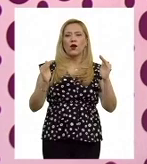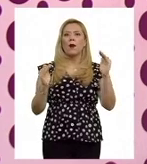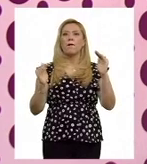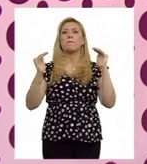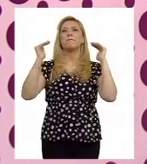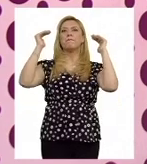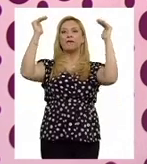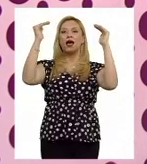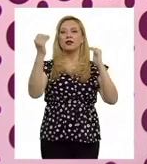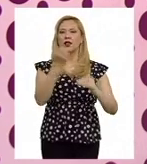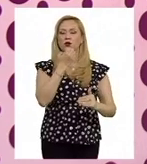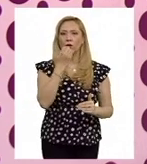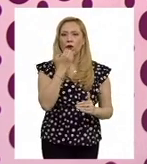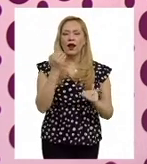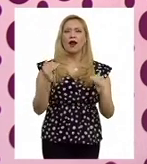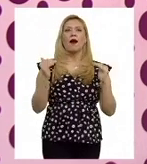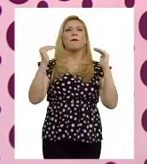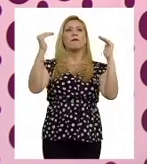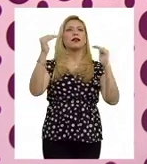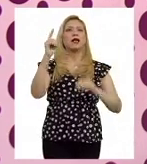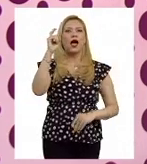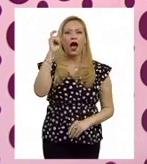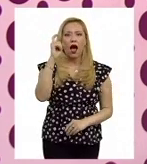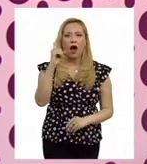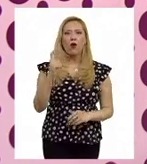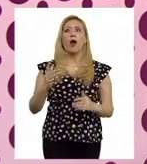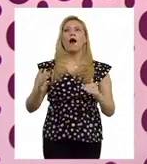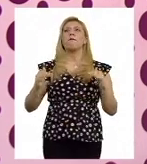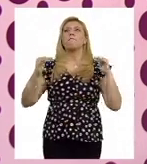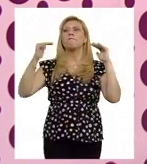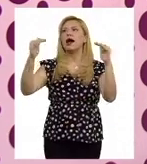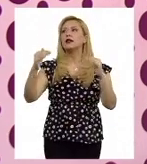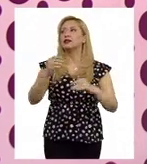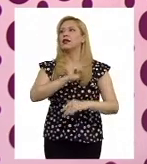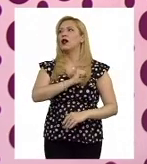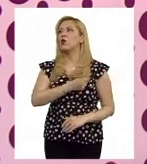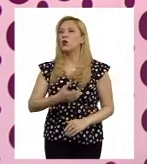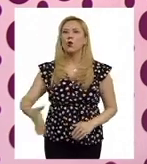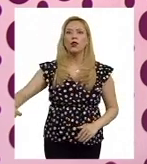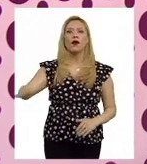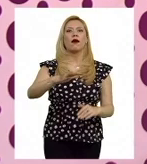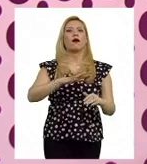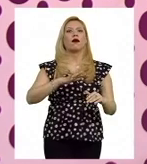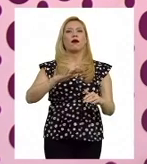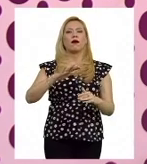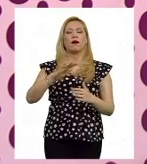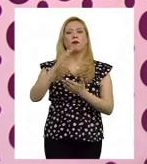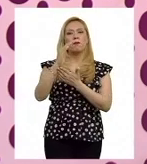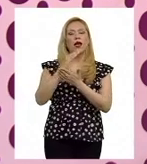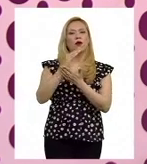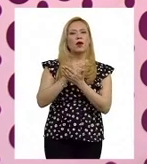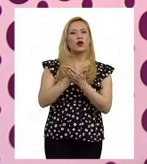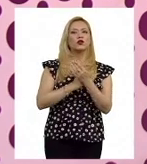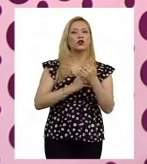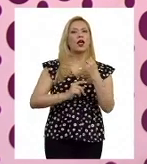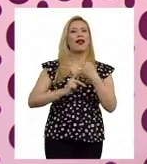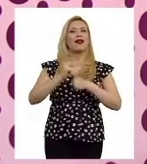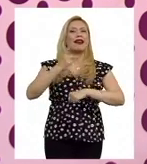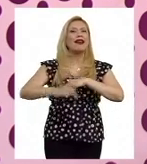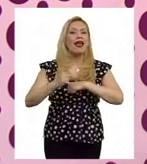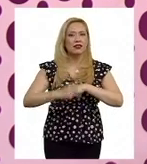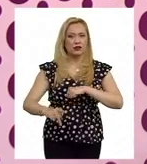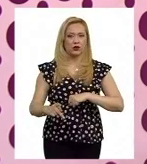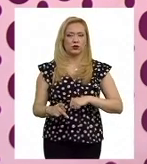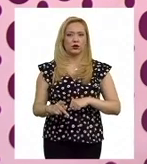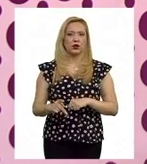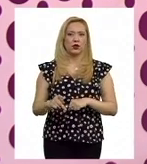educación, saneamiento básico, agua, una dimensión ambiental de gestión de riesgos y sostenibilidad, que es